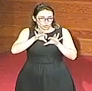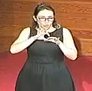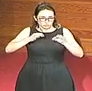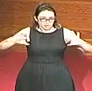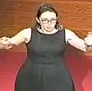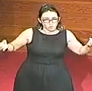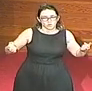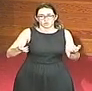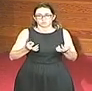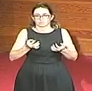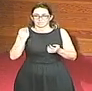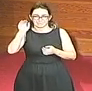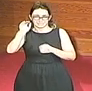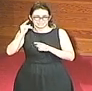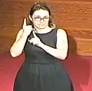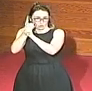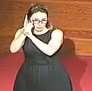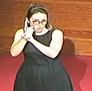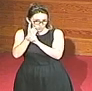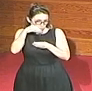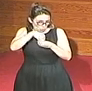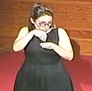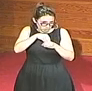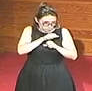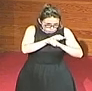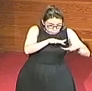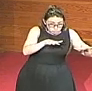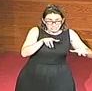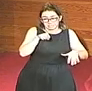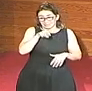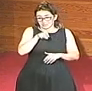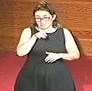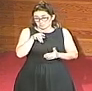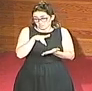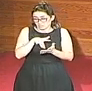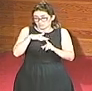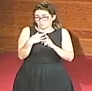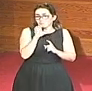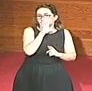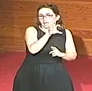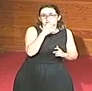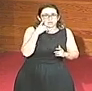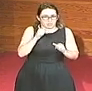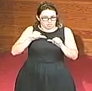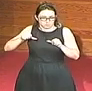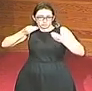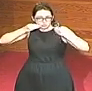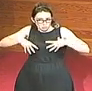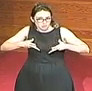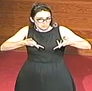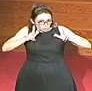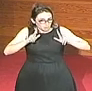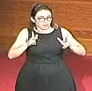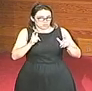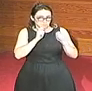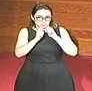contenidos xenófobos, todo eso está ocurriendo en países que, bueno, tienen una tradición democrática y de medios